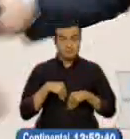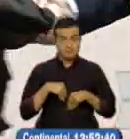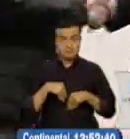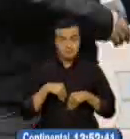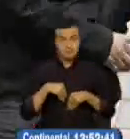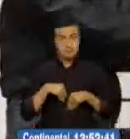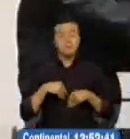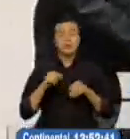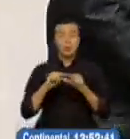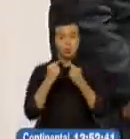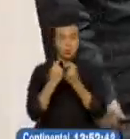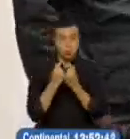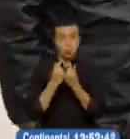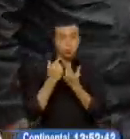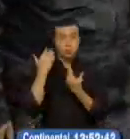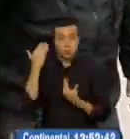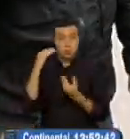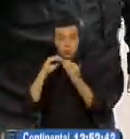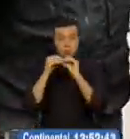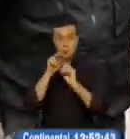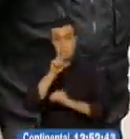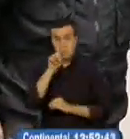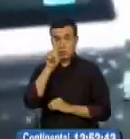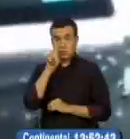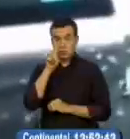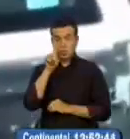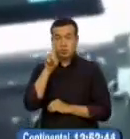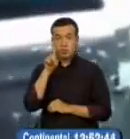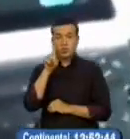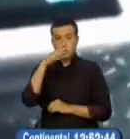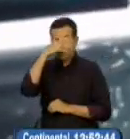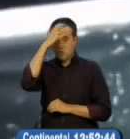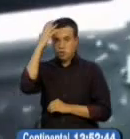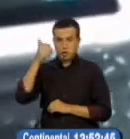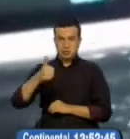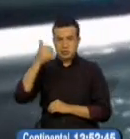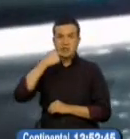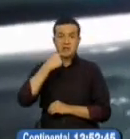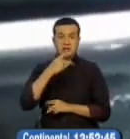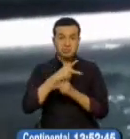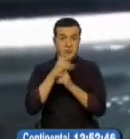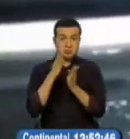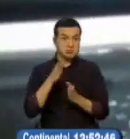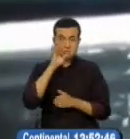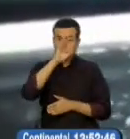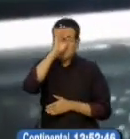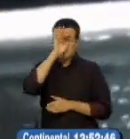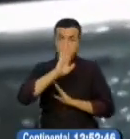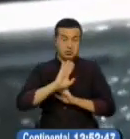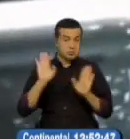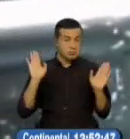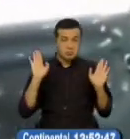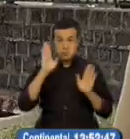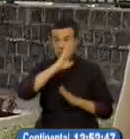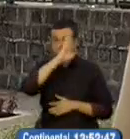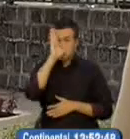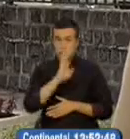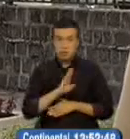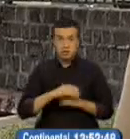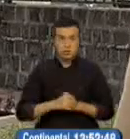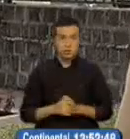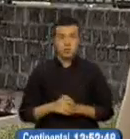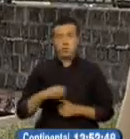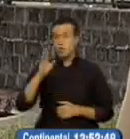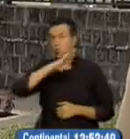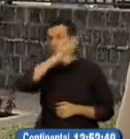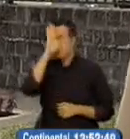desde la bancada del Movimiento Suma, que lidera Mauricio Rodas, los ediles indicaron desconocer que se haya arrogado funciones.